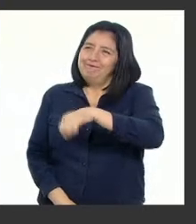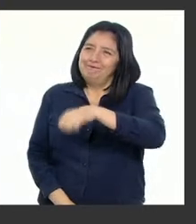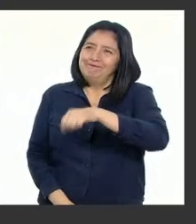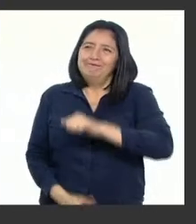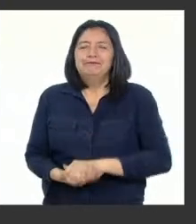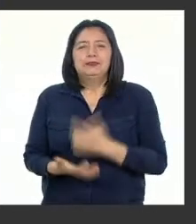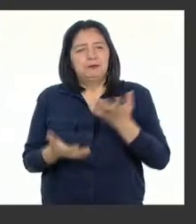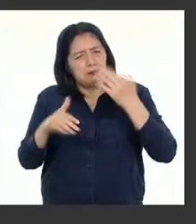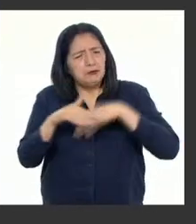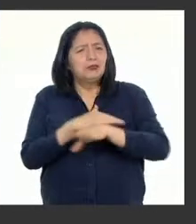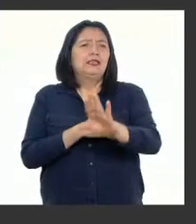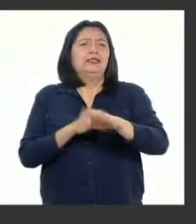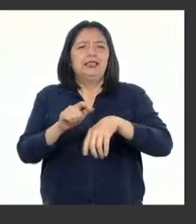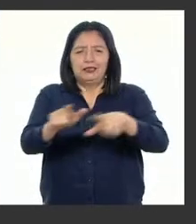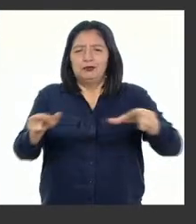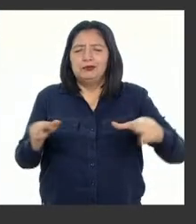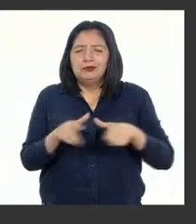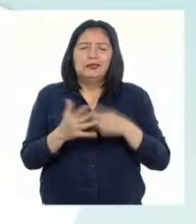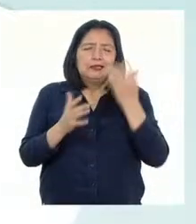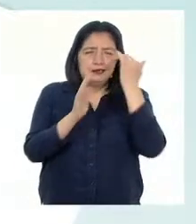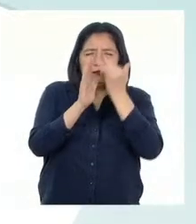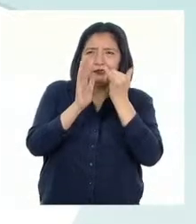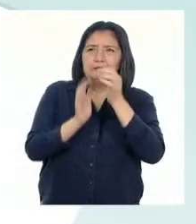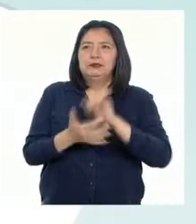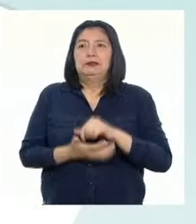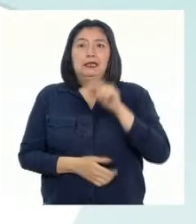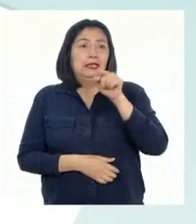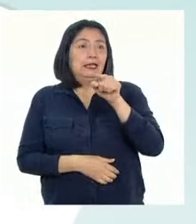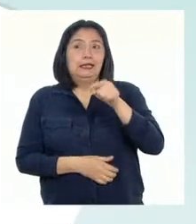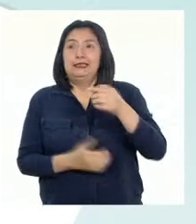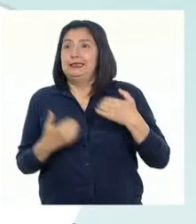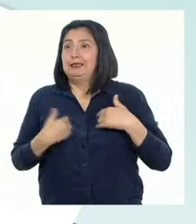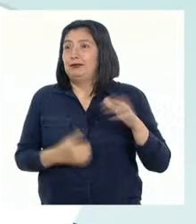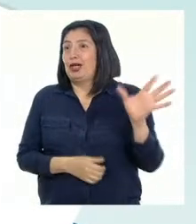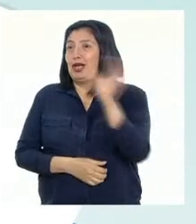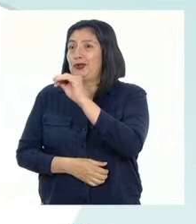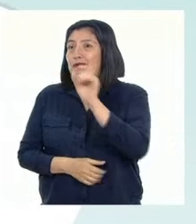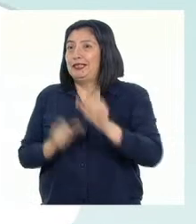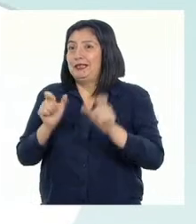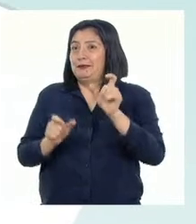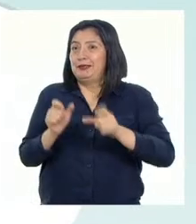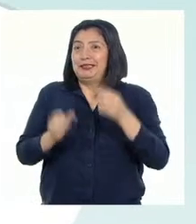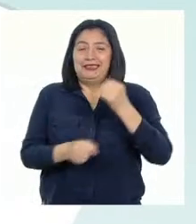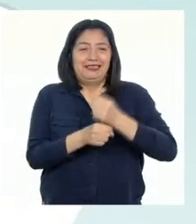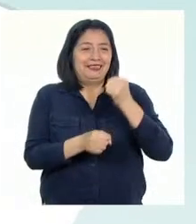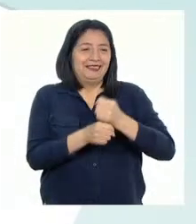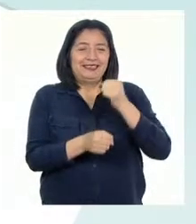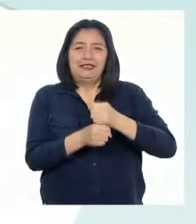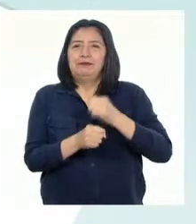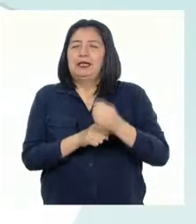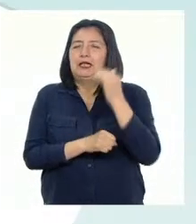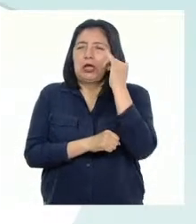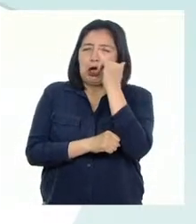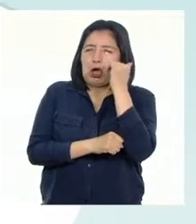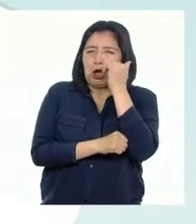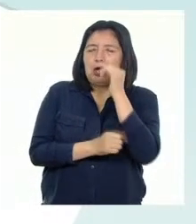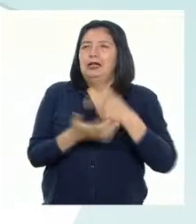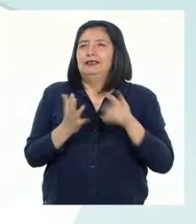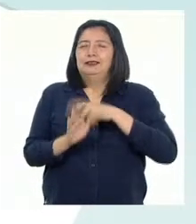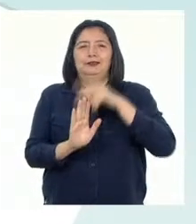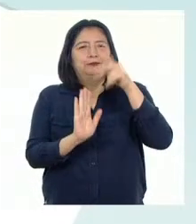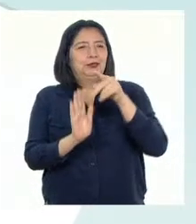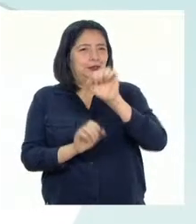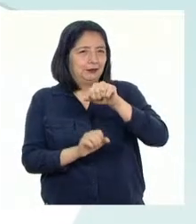es! ¡Entremos al estudio! Aquí tenemos a todas las personas que trabajan en la grabación de nuestros